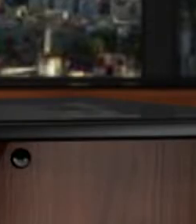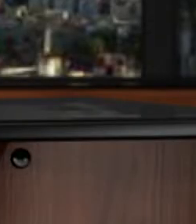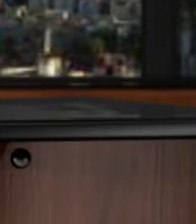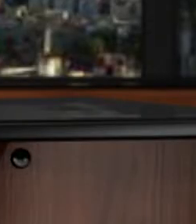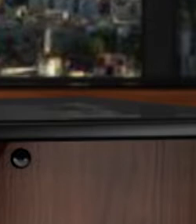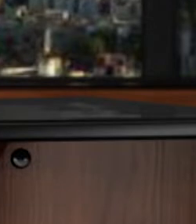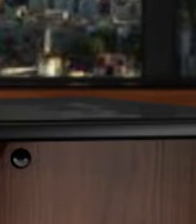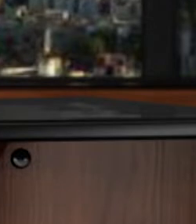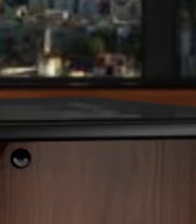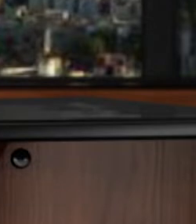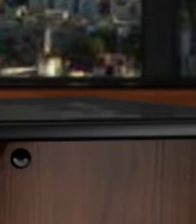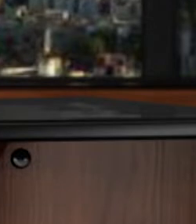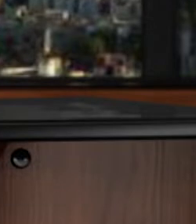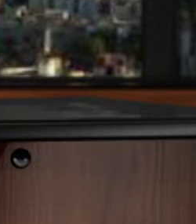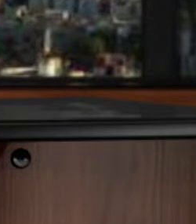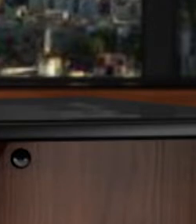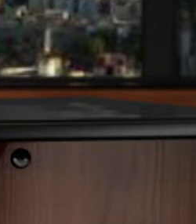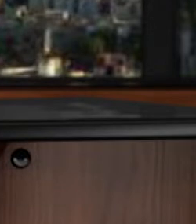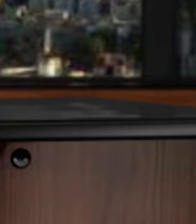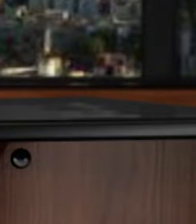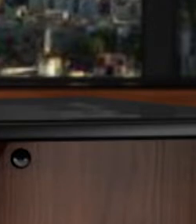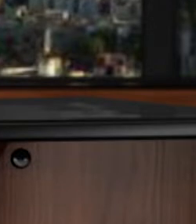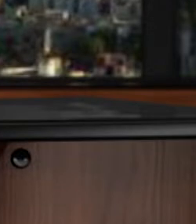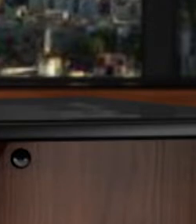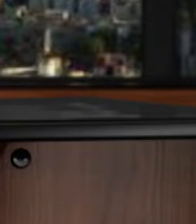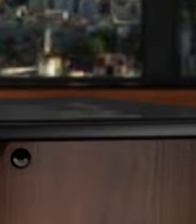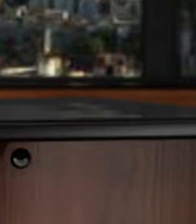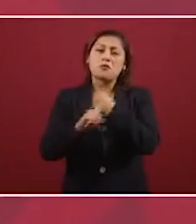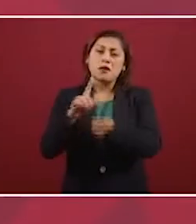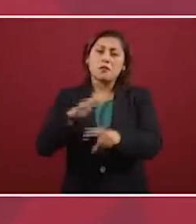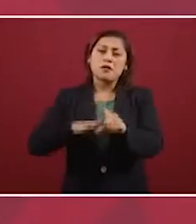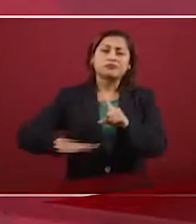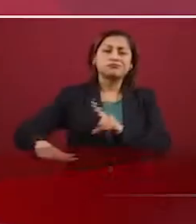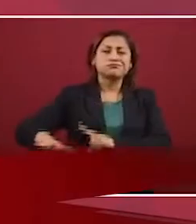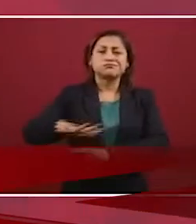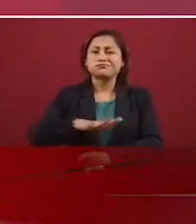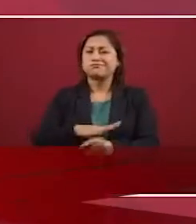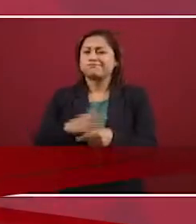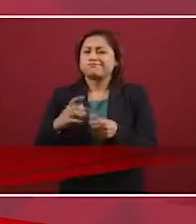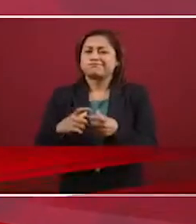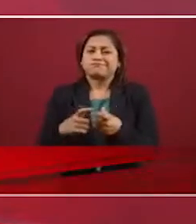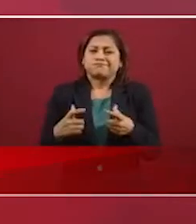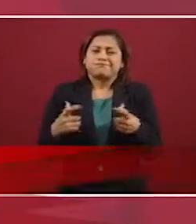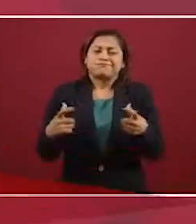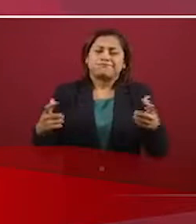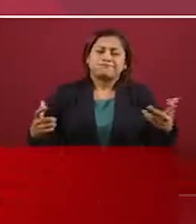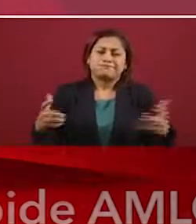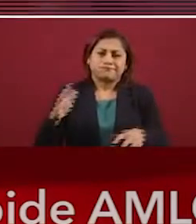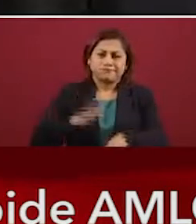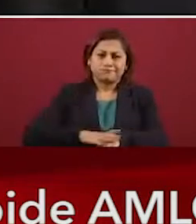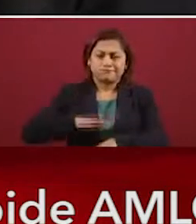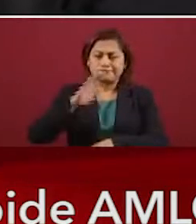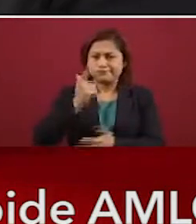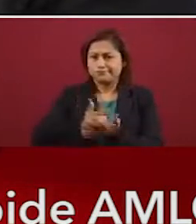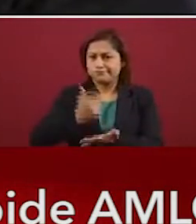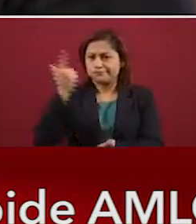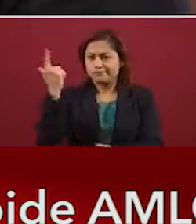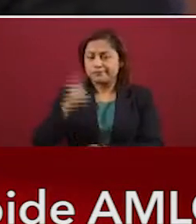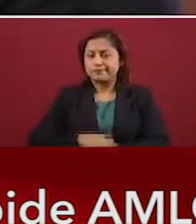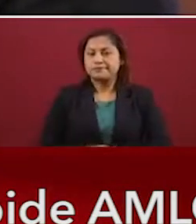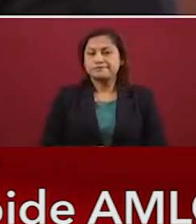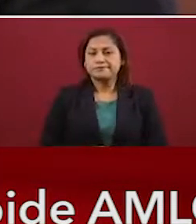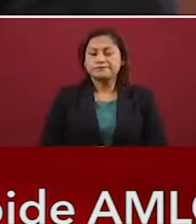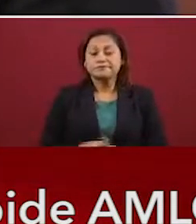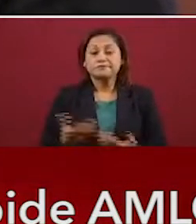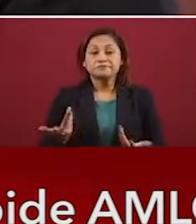Esto es Crónica al Momento. El presidente López Obrador llamó a combatir el contubernio entre